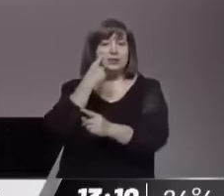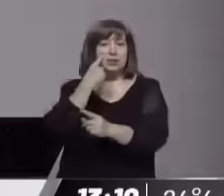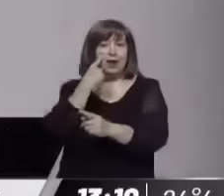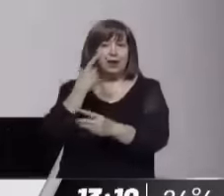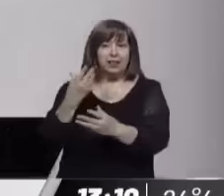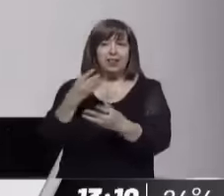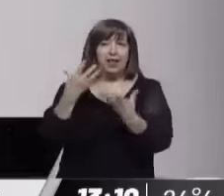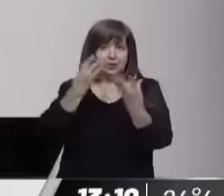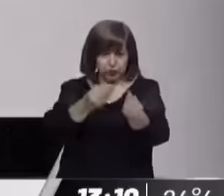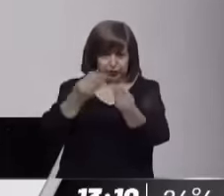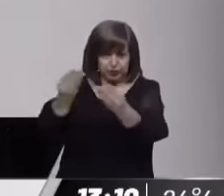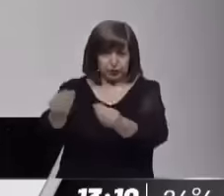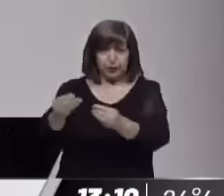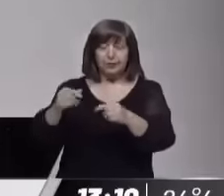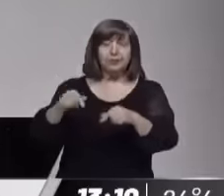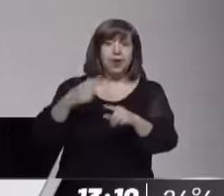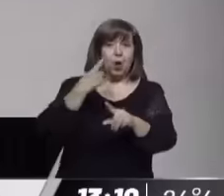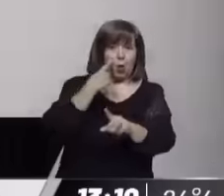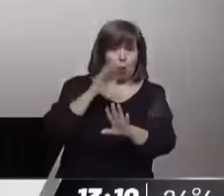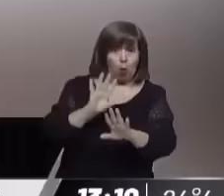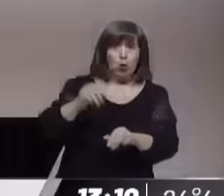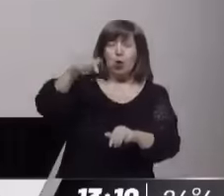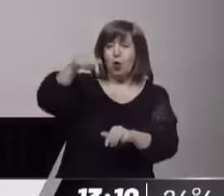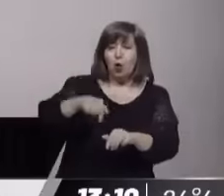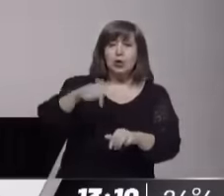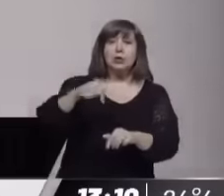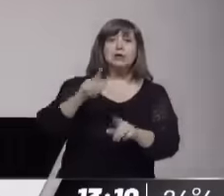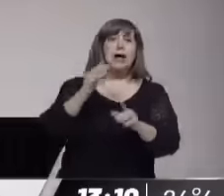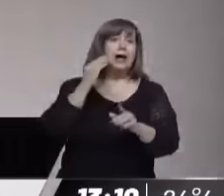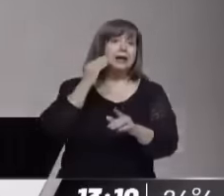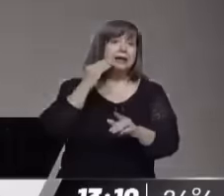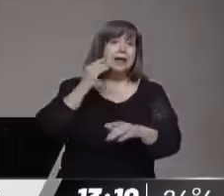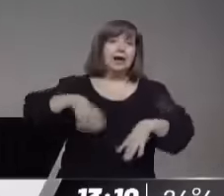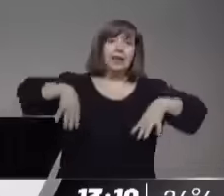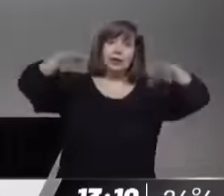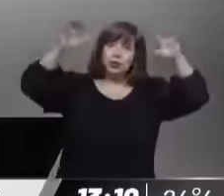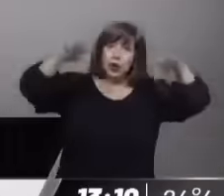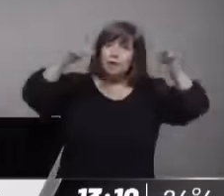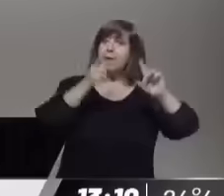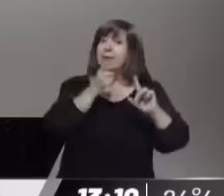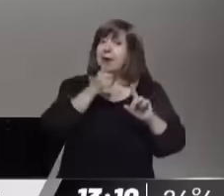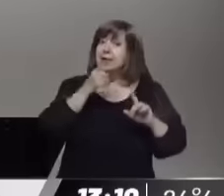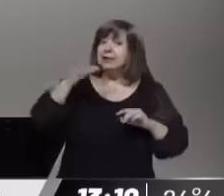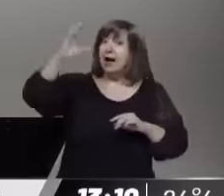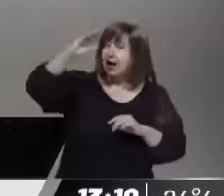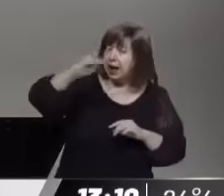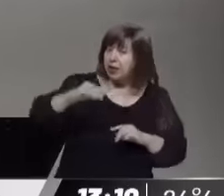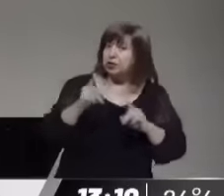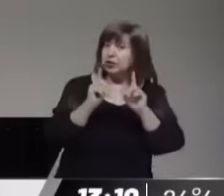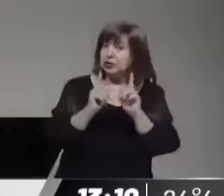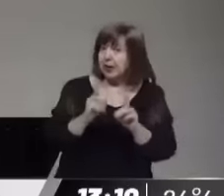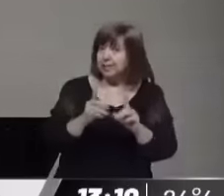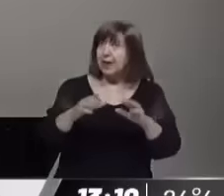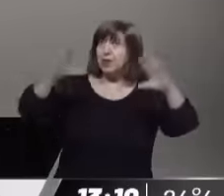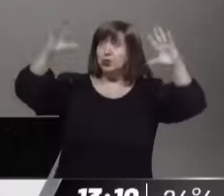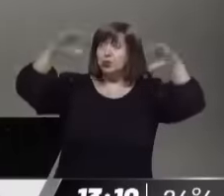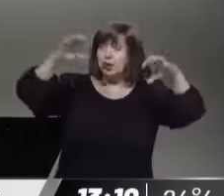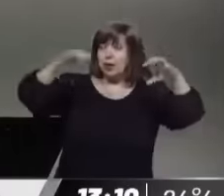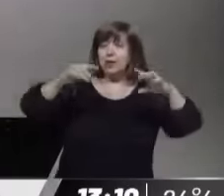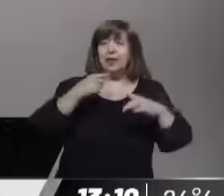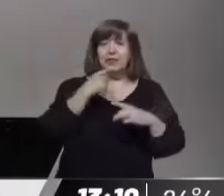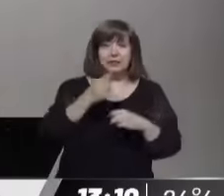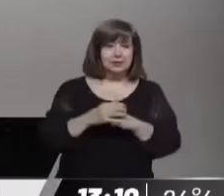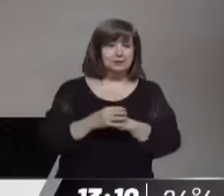y también para esta noche. Vialidad Provincial informó que desde ayer en horas de la tarde continúa el corte total de tránsito en la ruta provincial